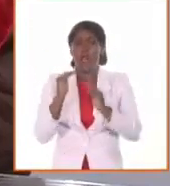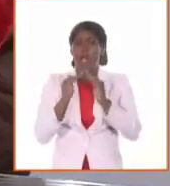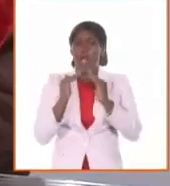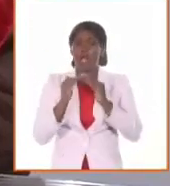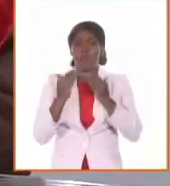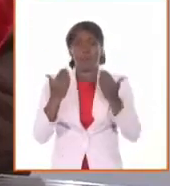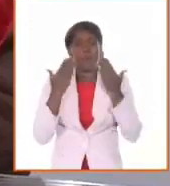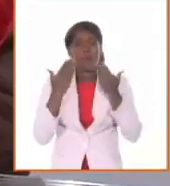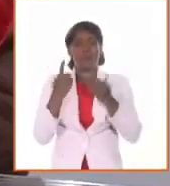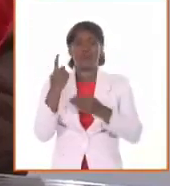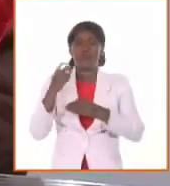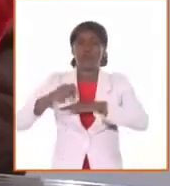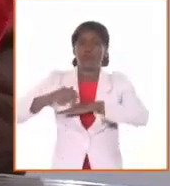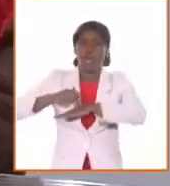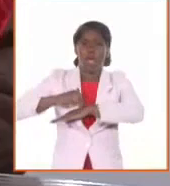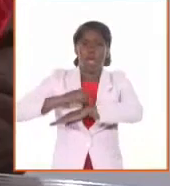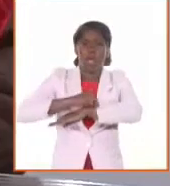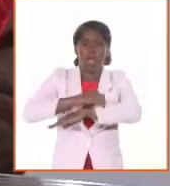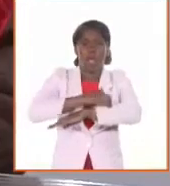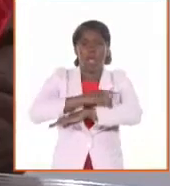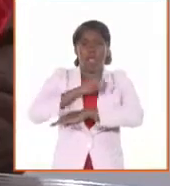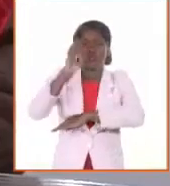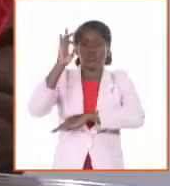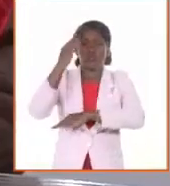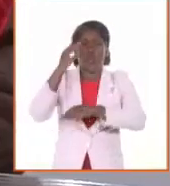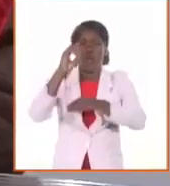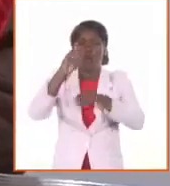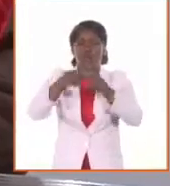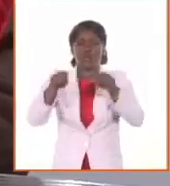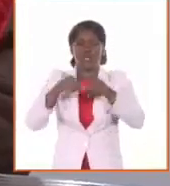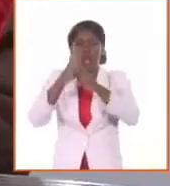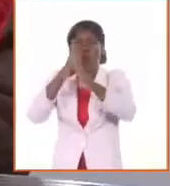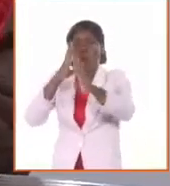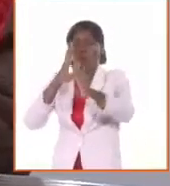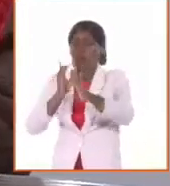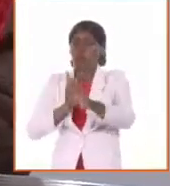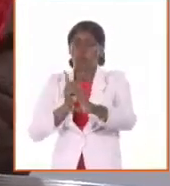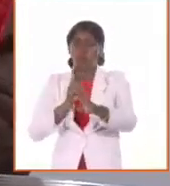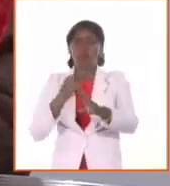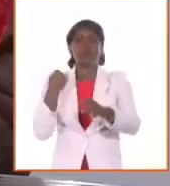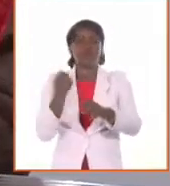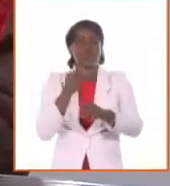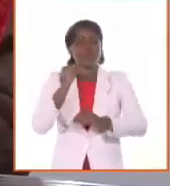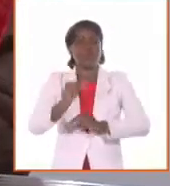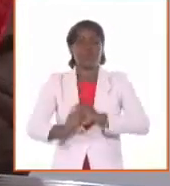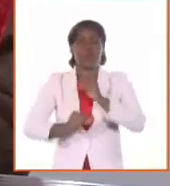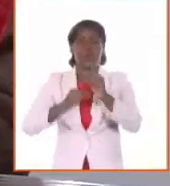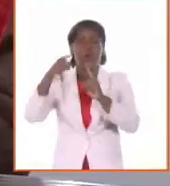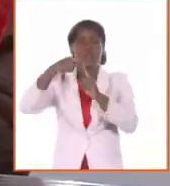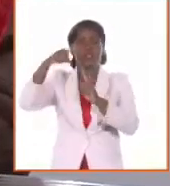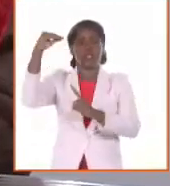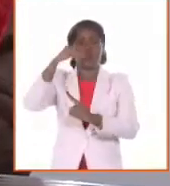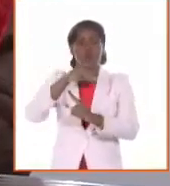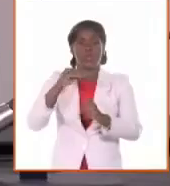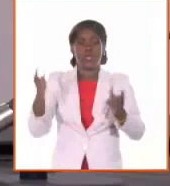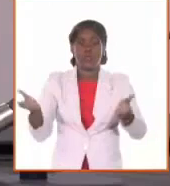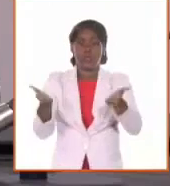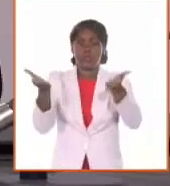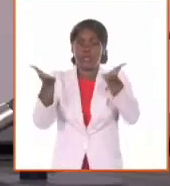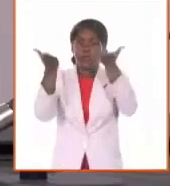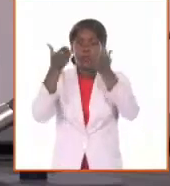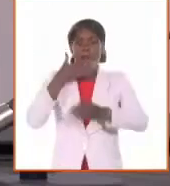ver lejano a partir de estas opiniones pero yo creo que es el empeño de todos los trabajadores del sistema del Ministerio de Justicia